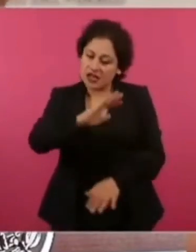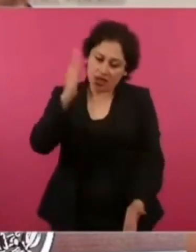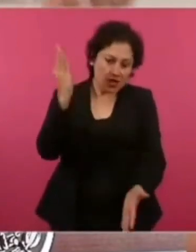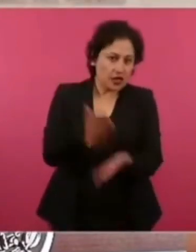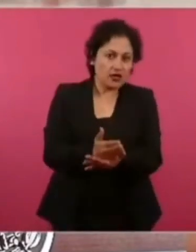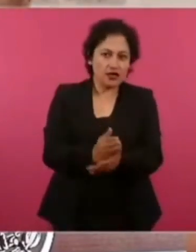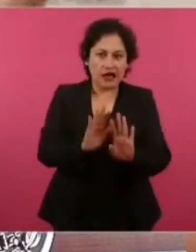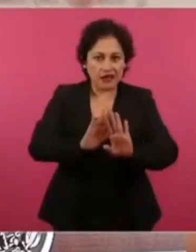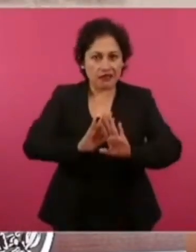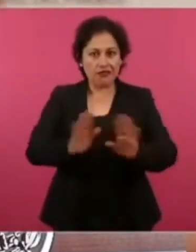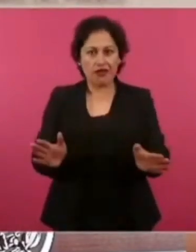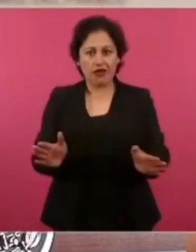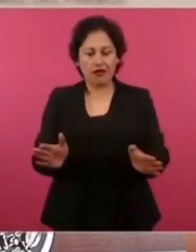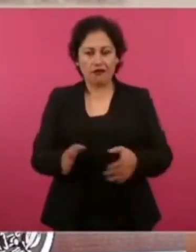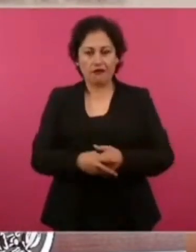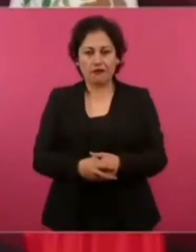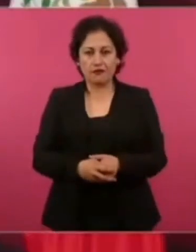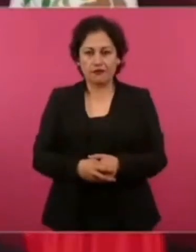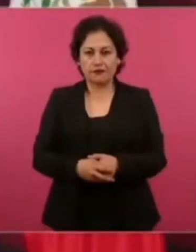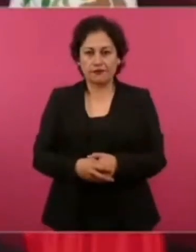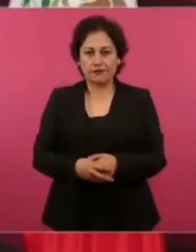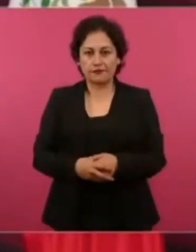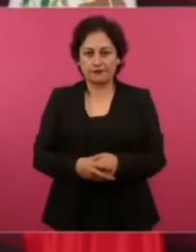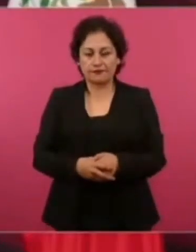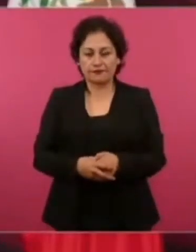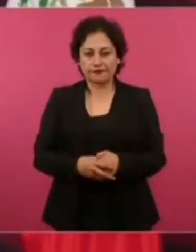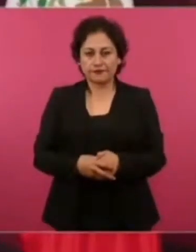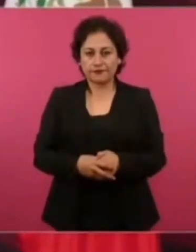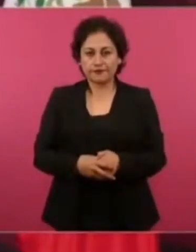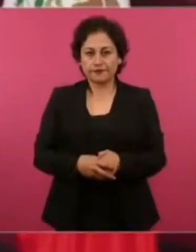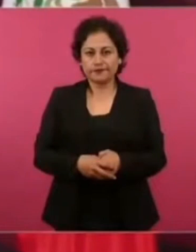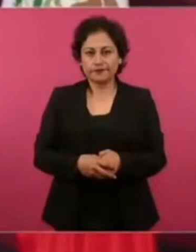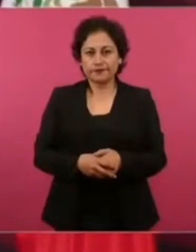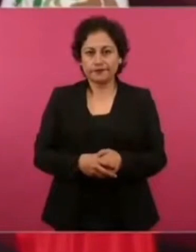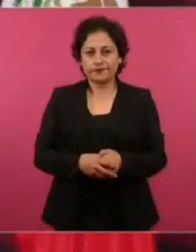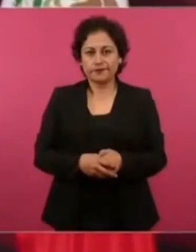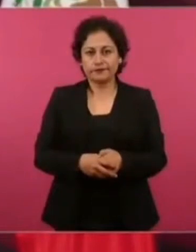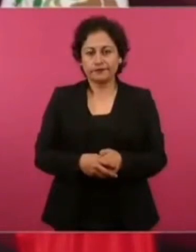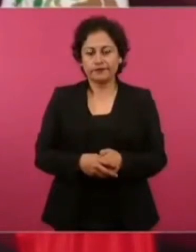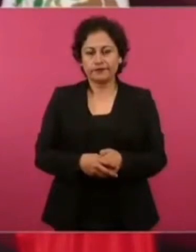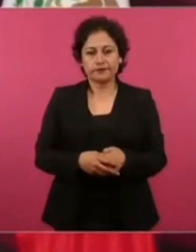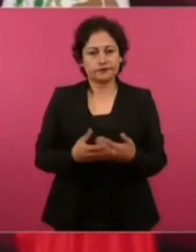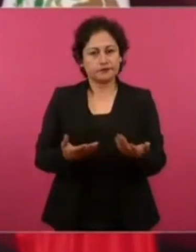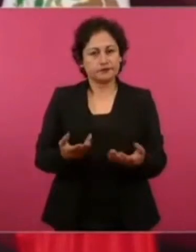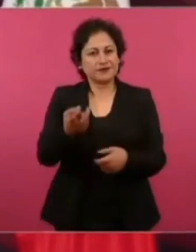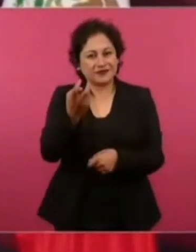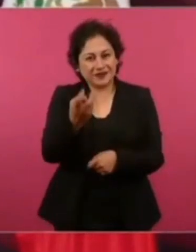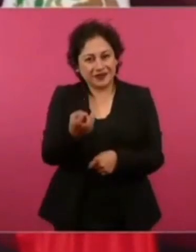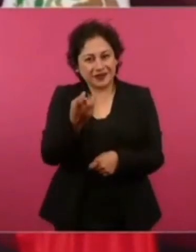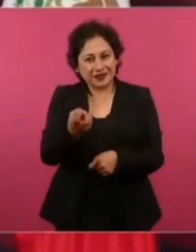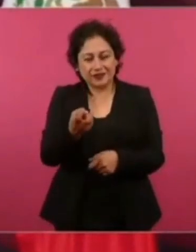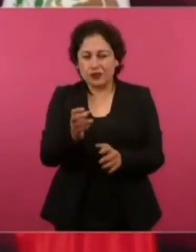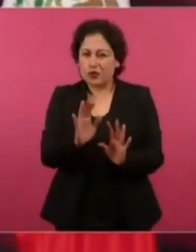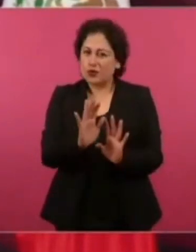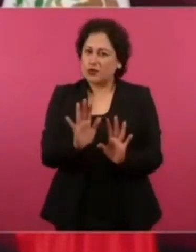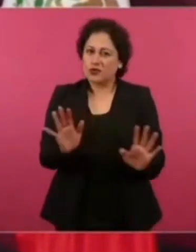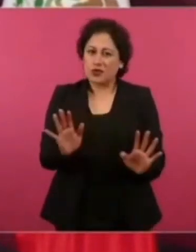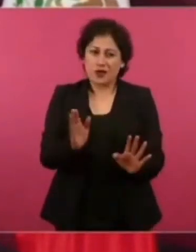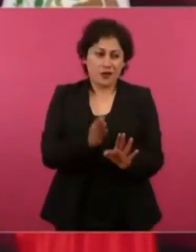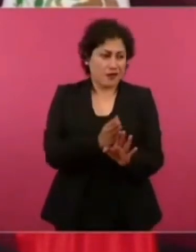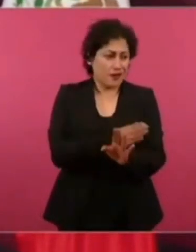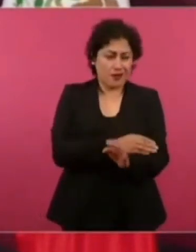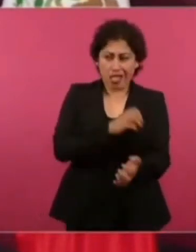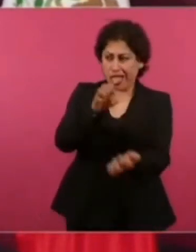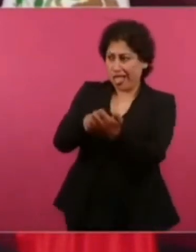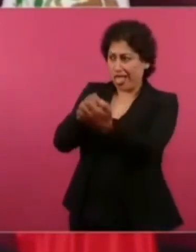basta ya de estar con esa simulación. Y hay que llamar